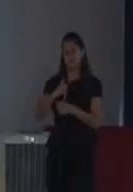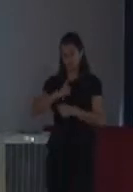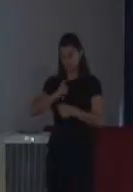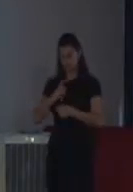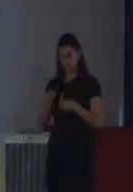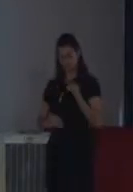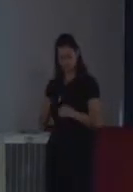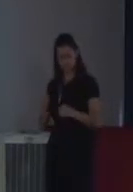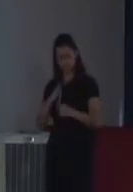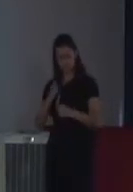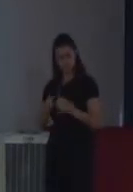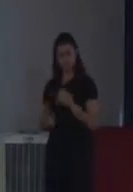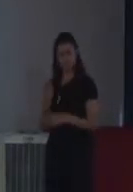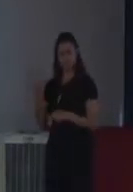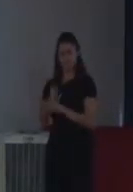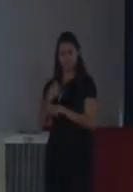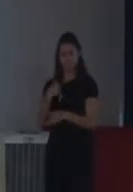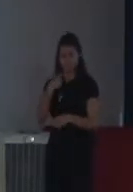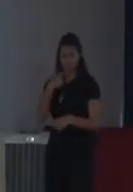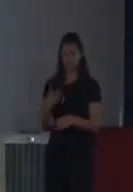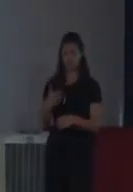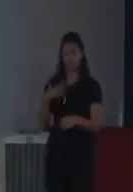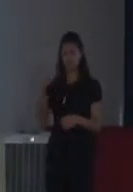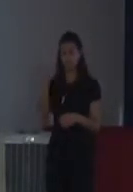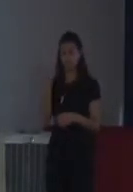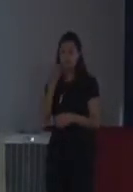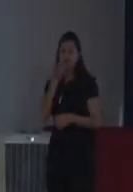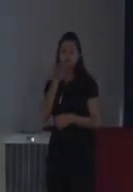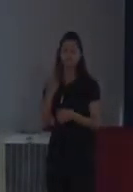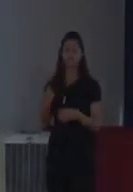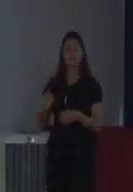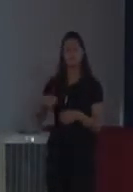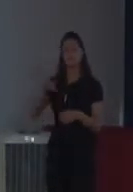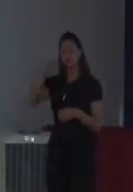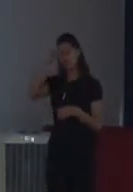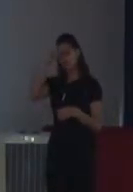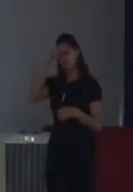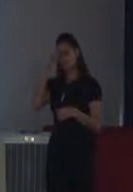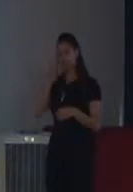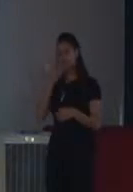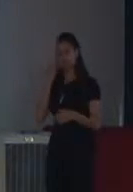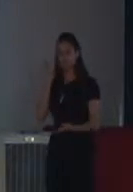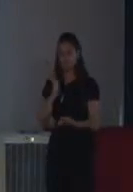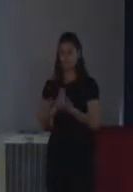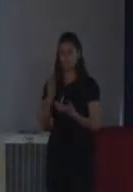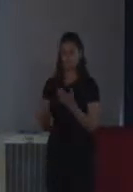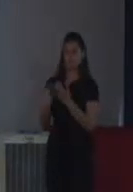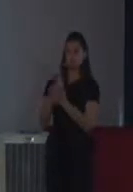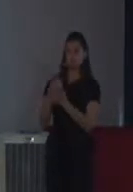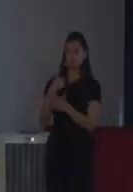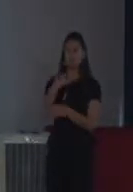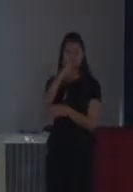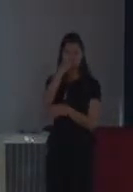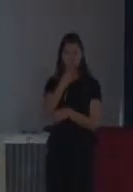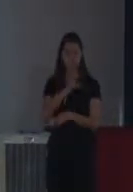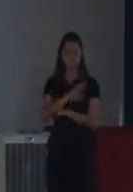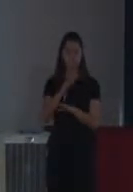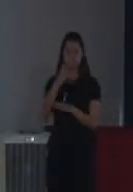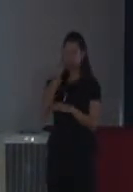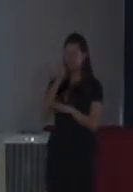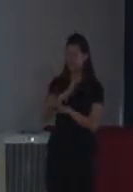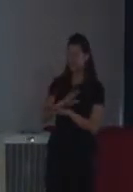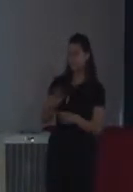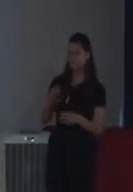generar su propio trabajo. Digamos, yo lo digo por experiencia propia, si yo me hubiese limitado en el momento de haber sabido que no iba a volver a ver en mi vida,